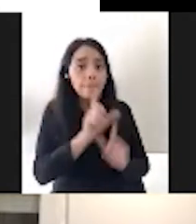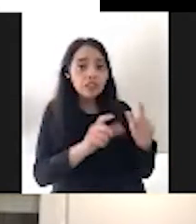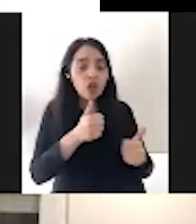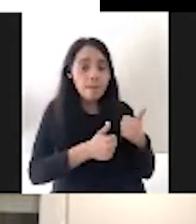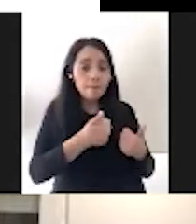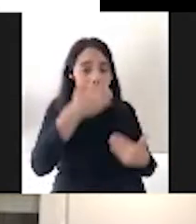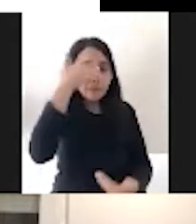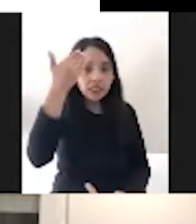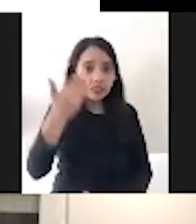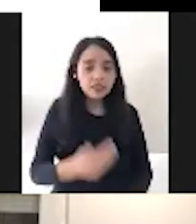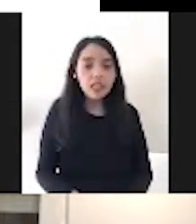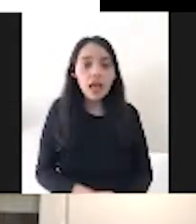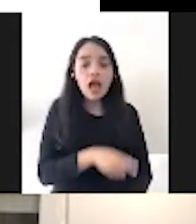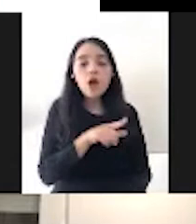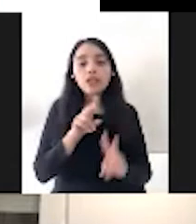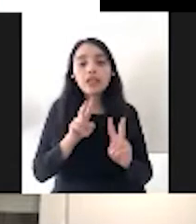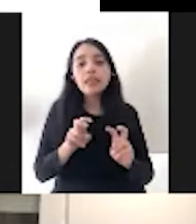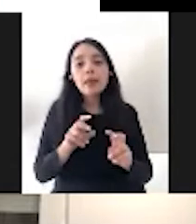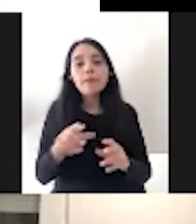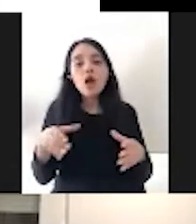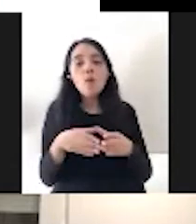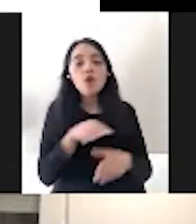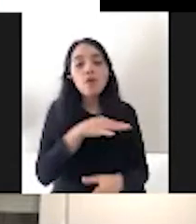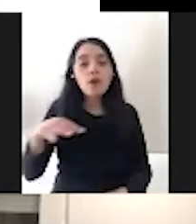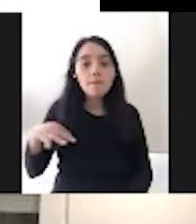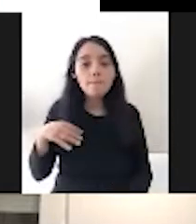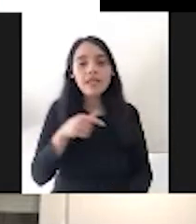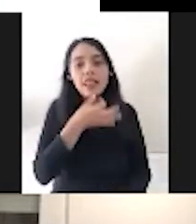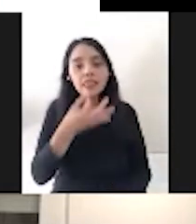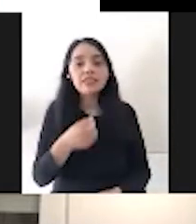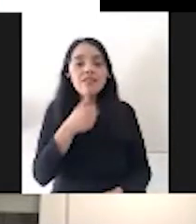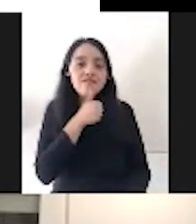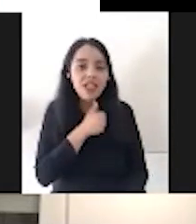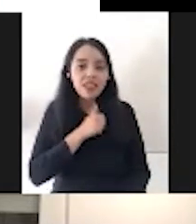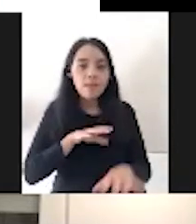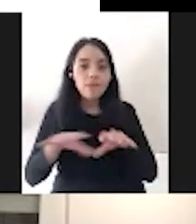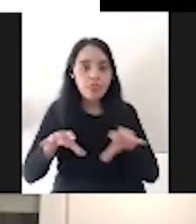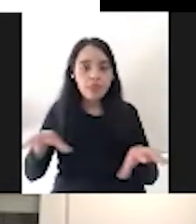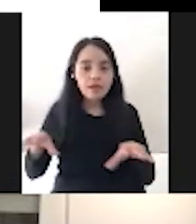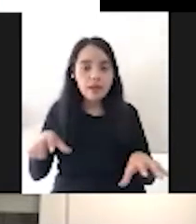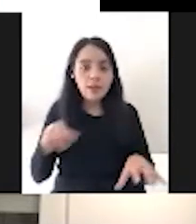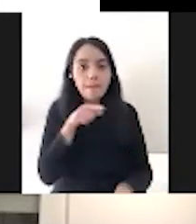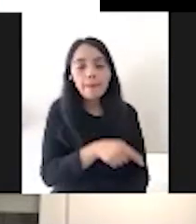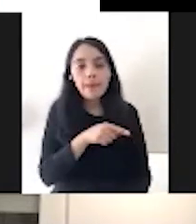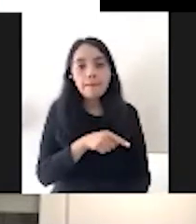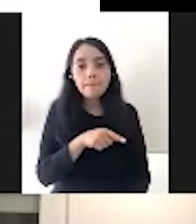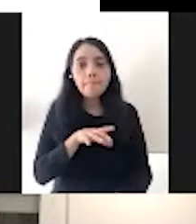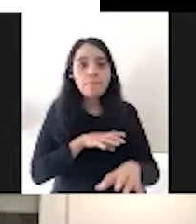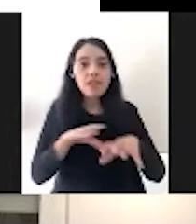las corporaciones educativas municipales, hablan sobre que falta recursos insuficientes y que generalmente esos recursos son de manera